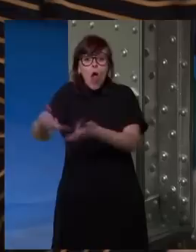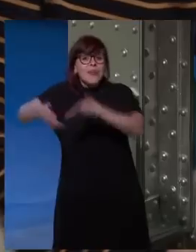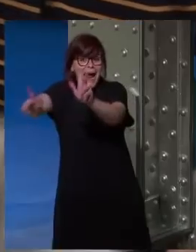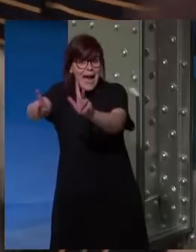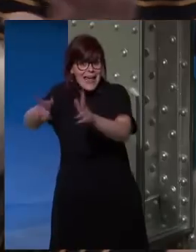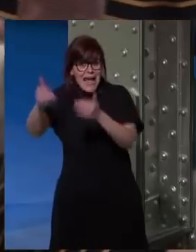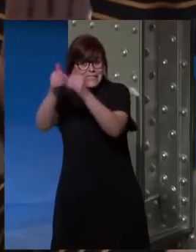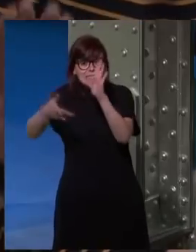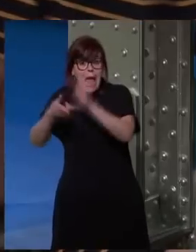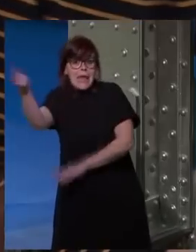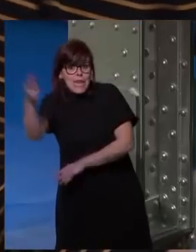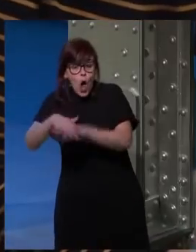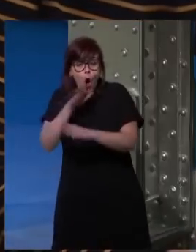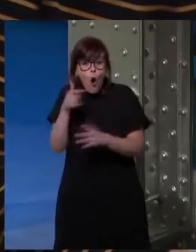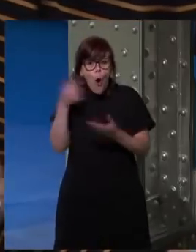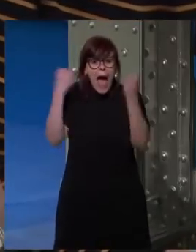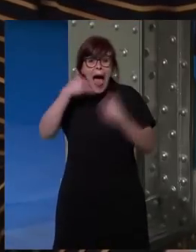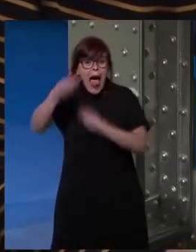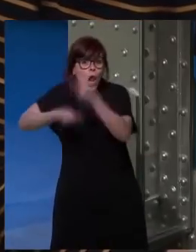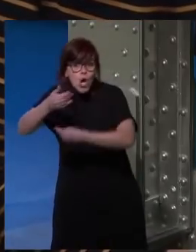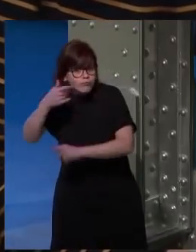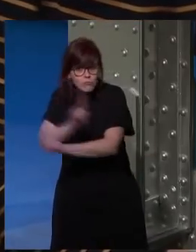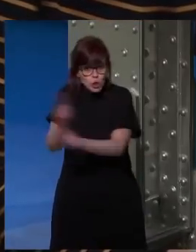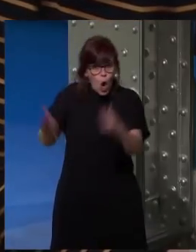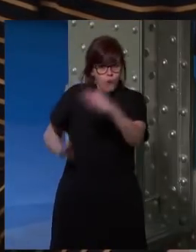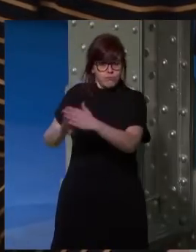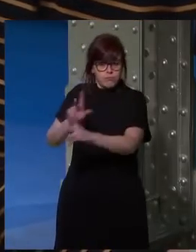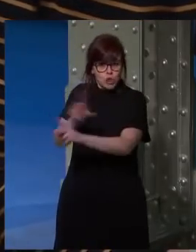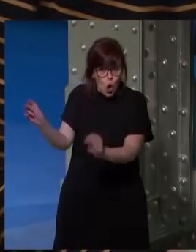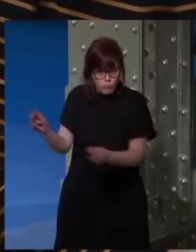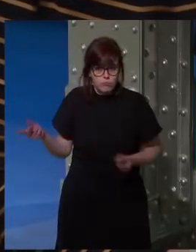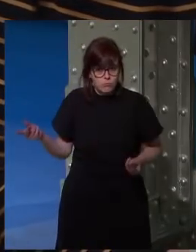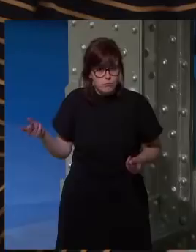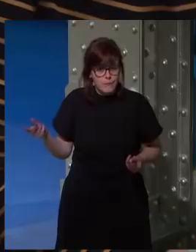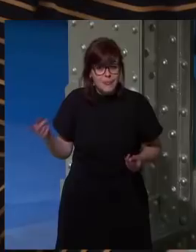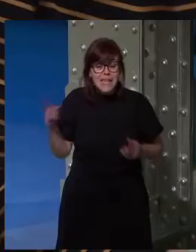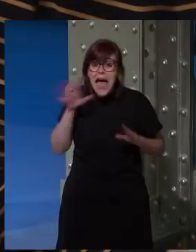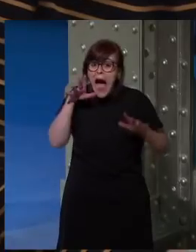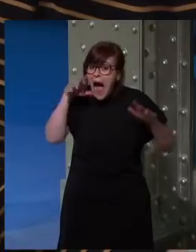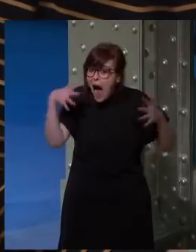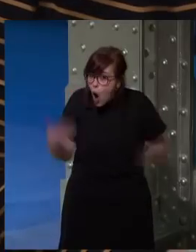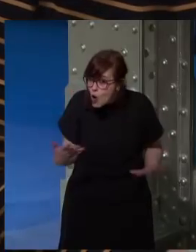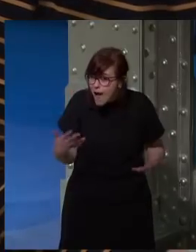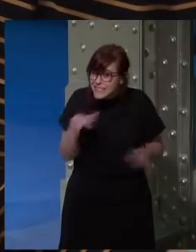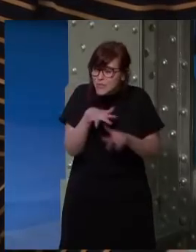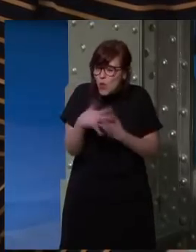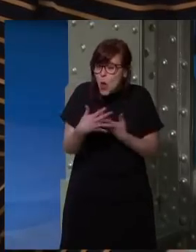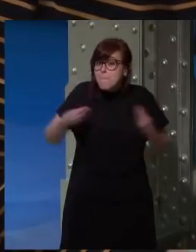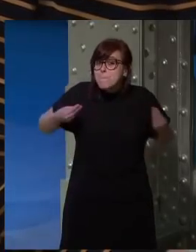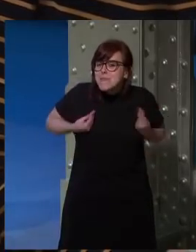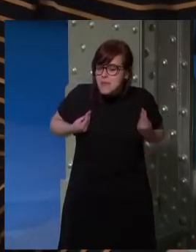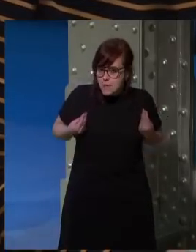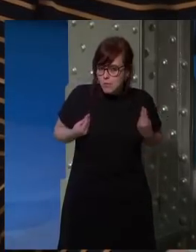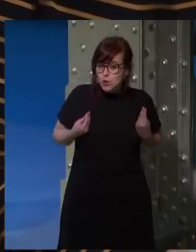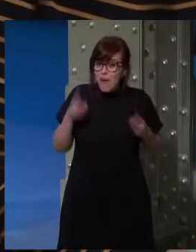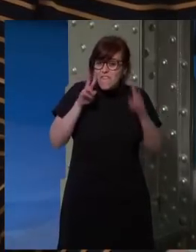las dejaré actuar. Y en este momento, lo que estamos oyendo, lo que estamos